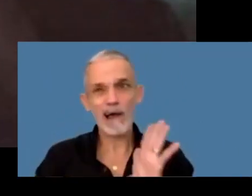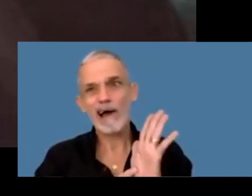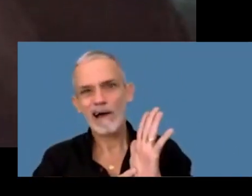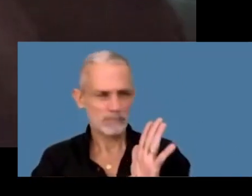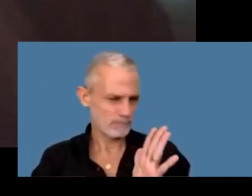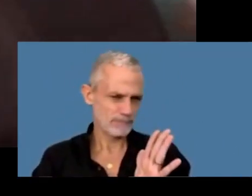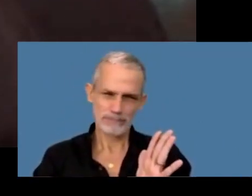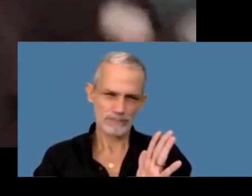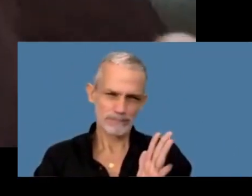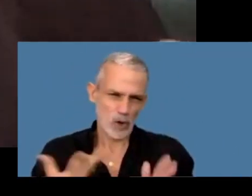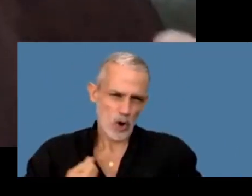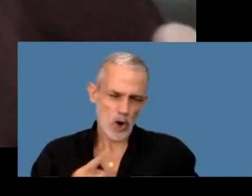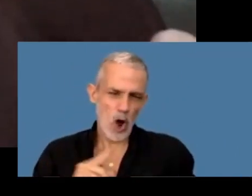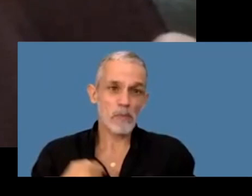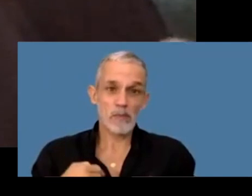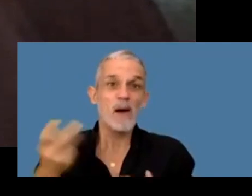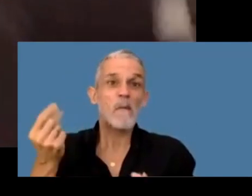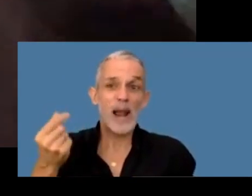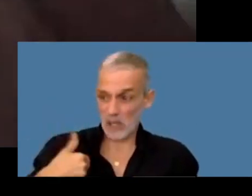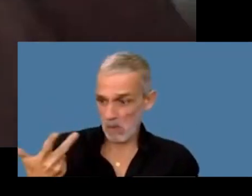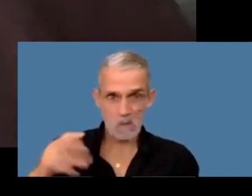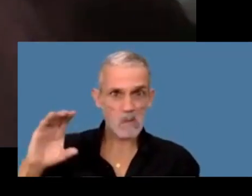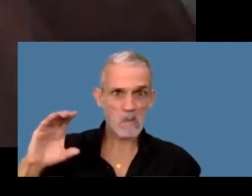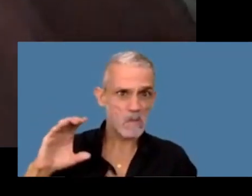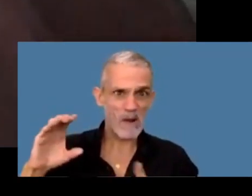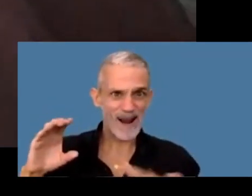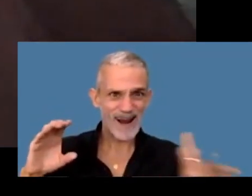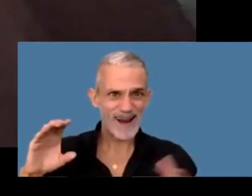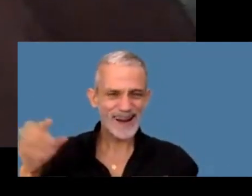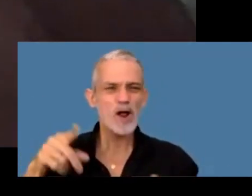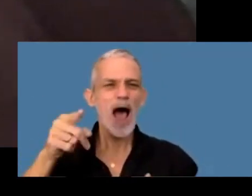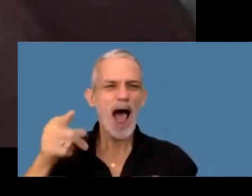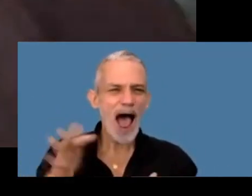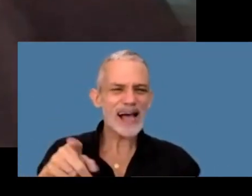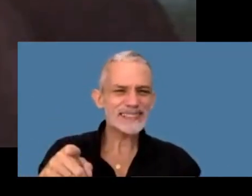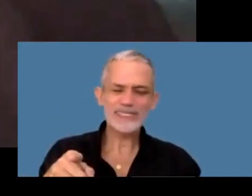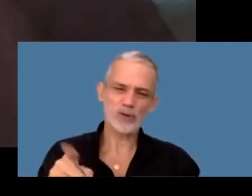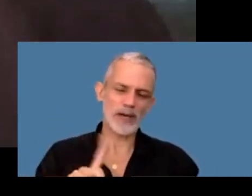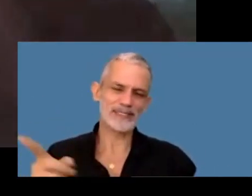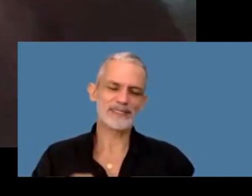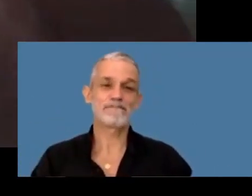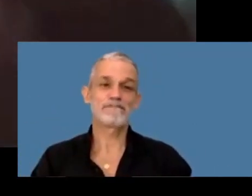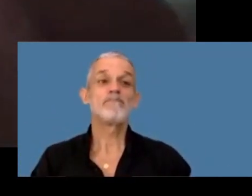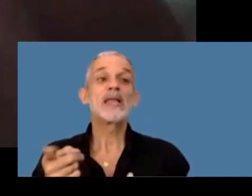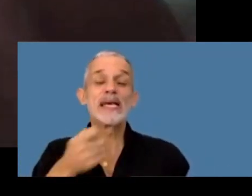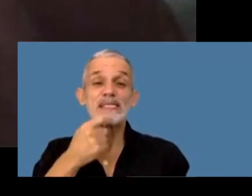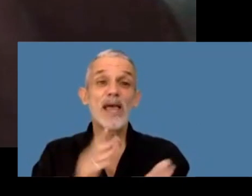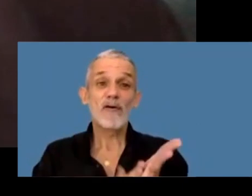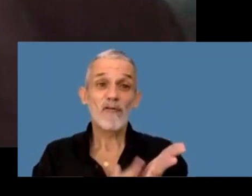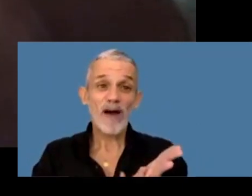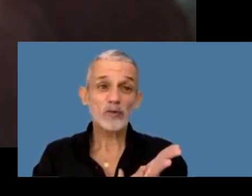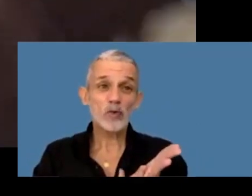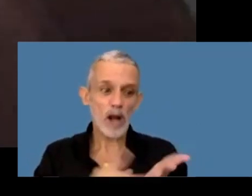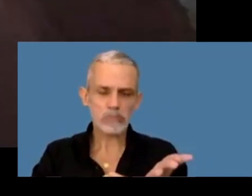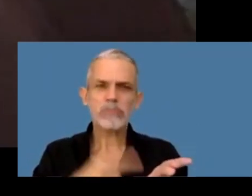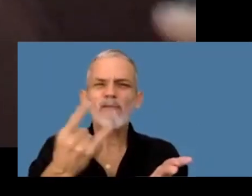copy. Y después tengo que fijarme, comprarle algo que tenga el copy, que el copy esté bien sacado, no va a ser cosa que lo compre un fideicomiso que no esté bien registrado.